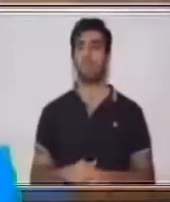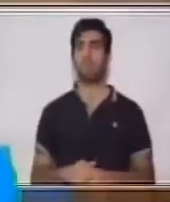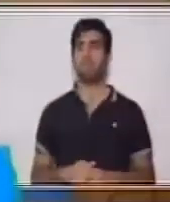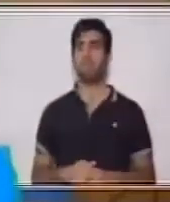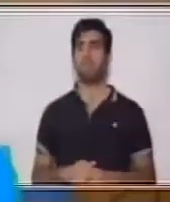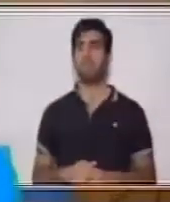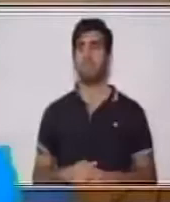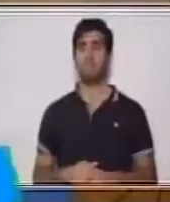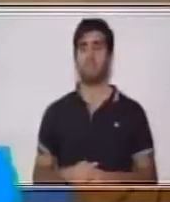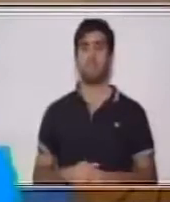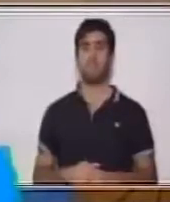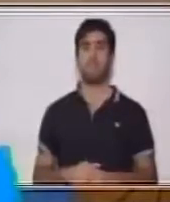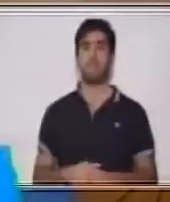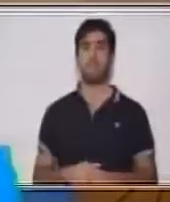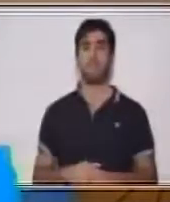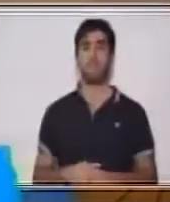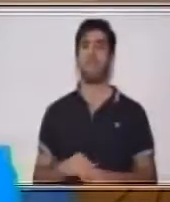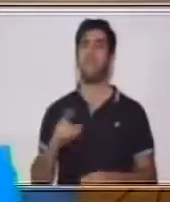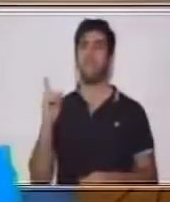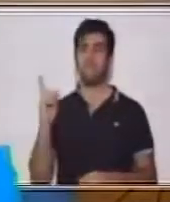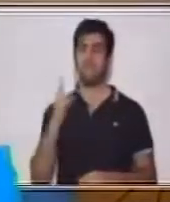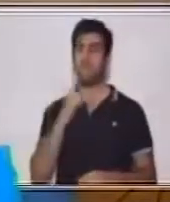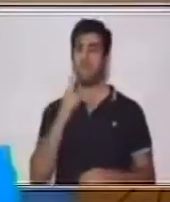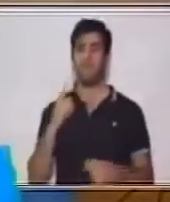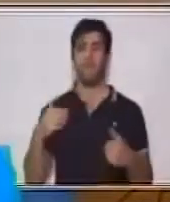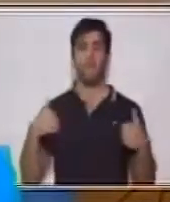Tico era un monito muy divertido.